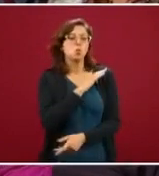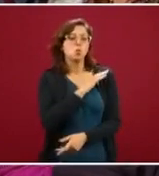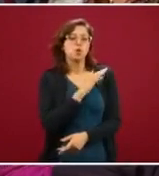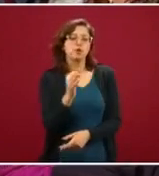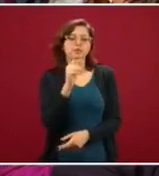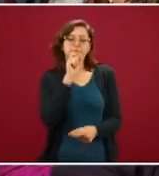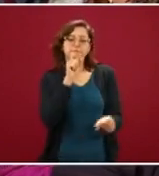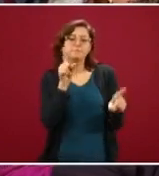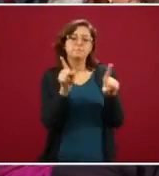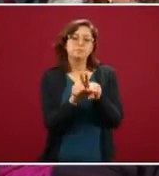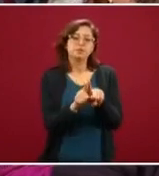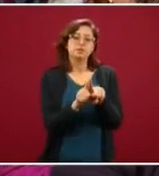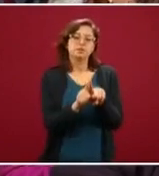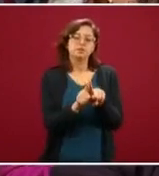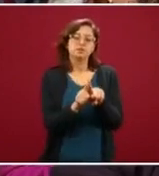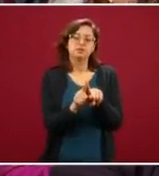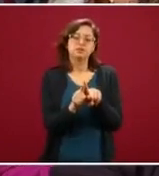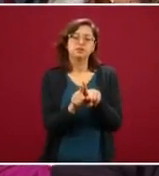manera,